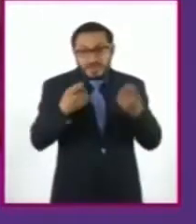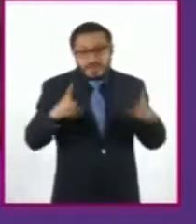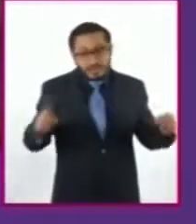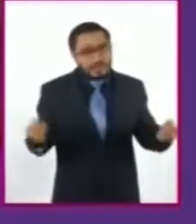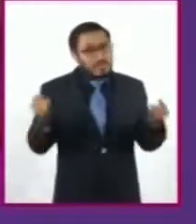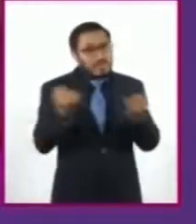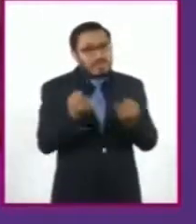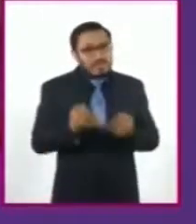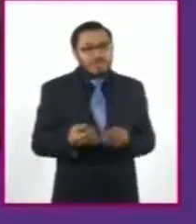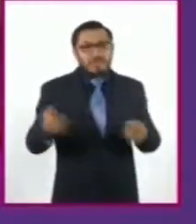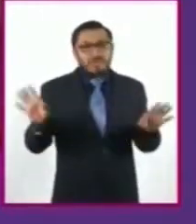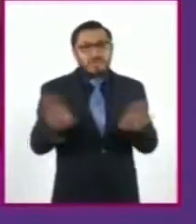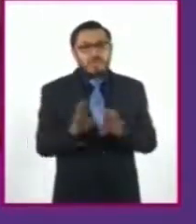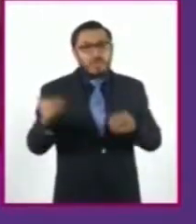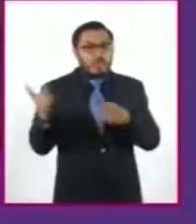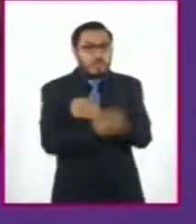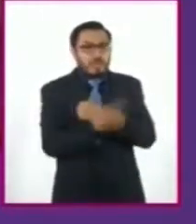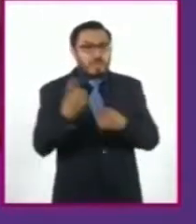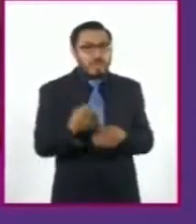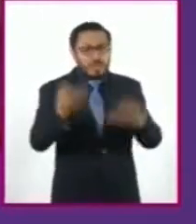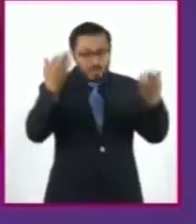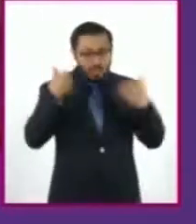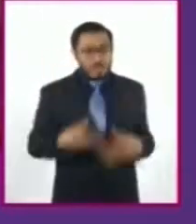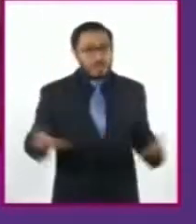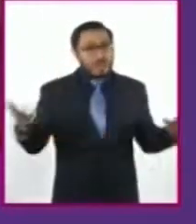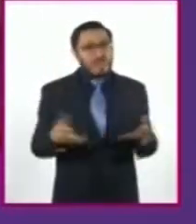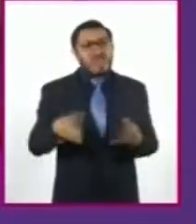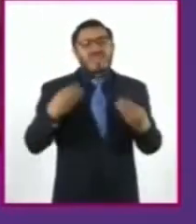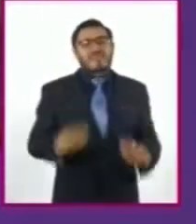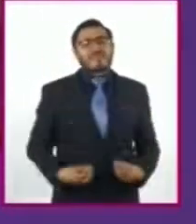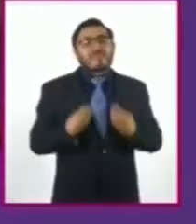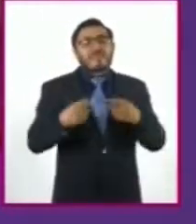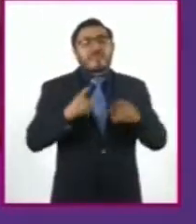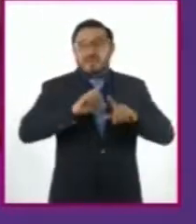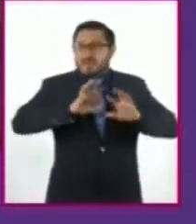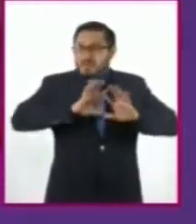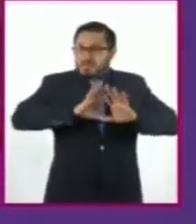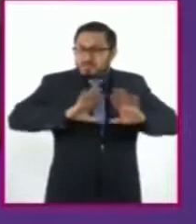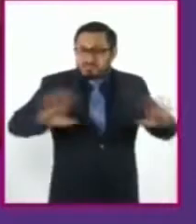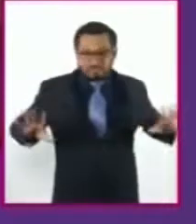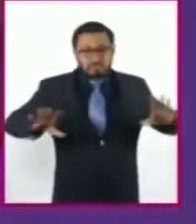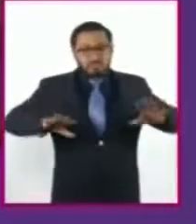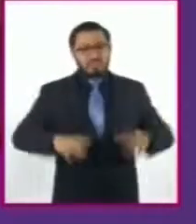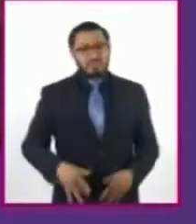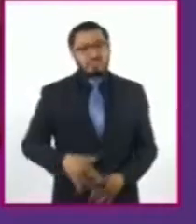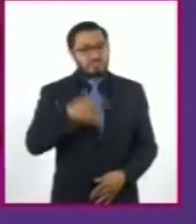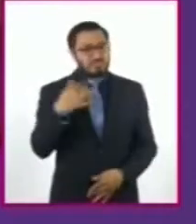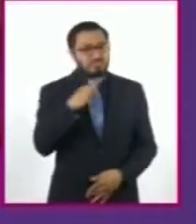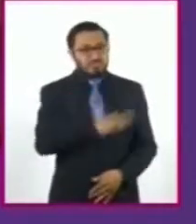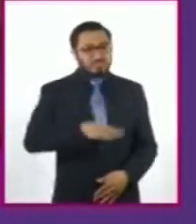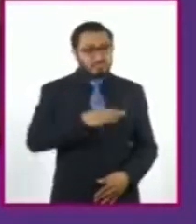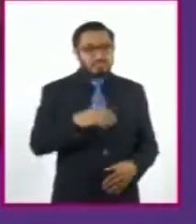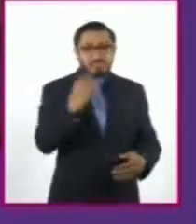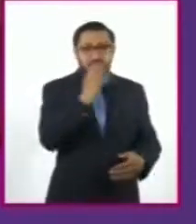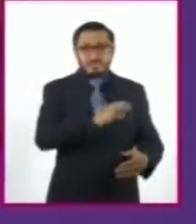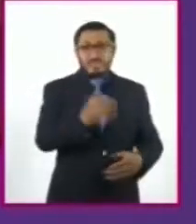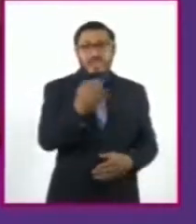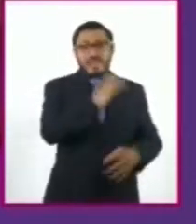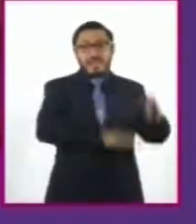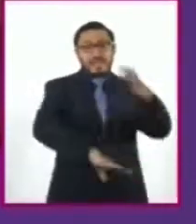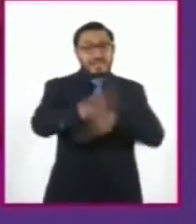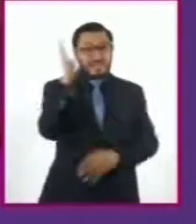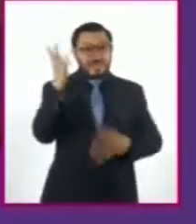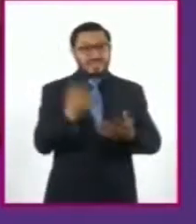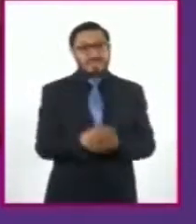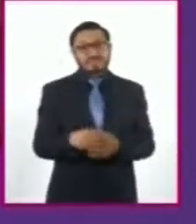la autorrealización, que es una vida plena con sentido y felicidad, además de éxito en el campo laboral y social.